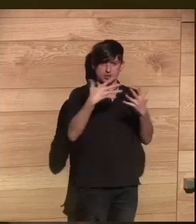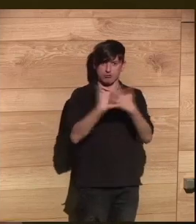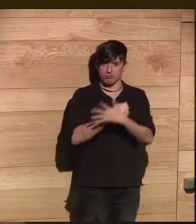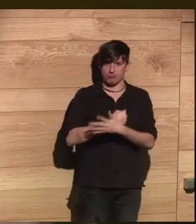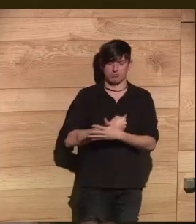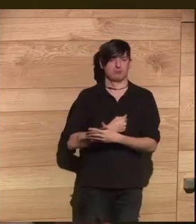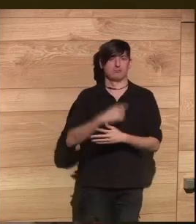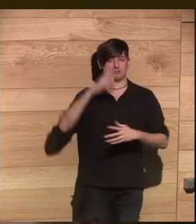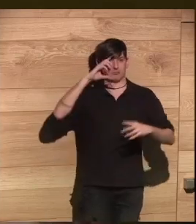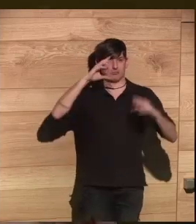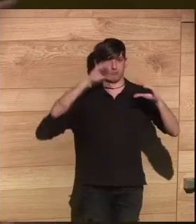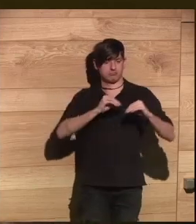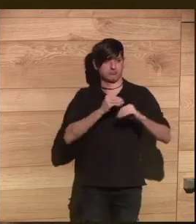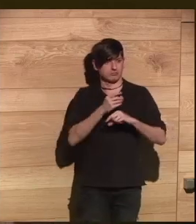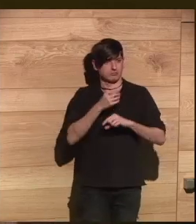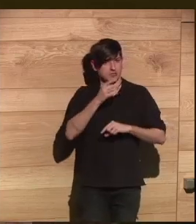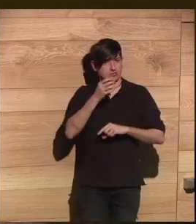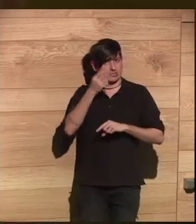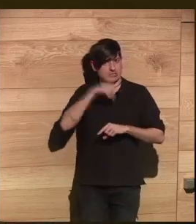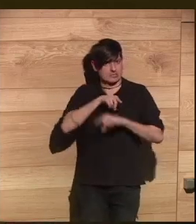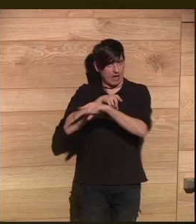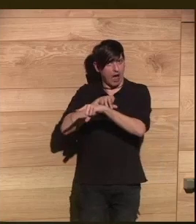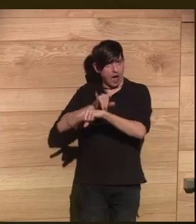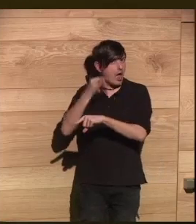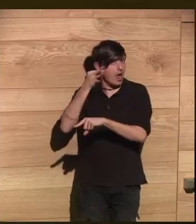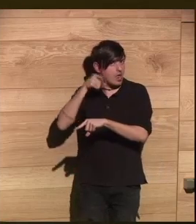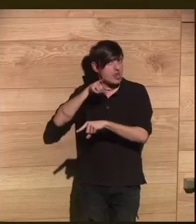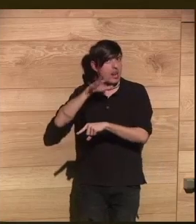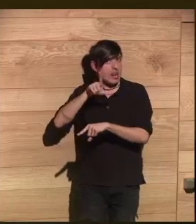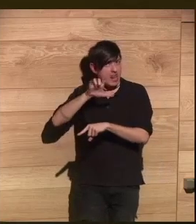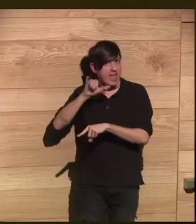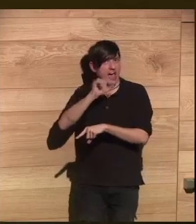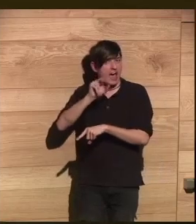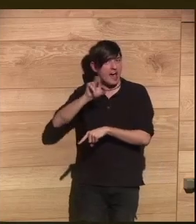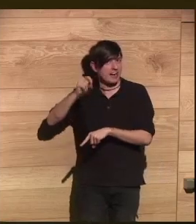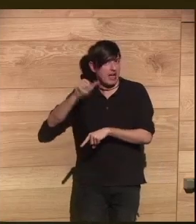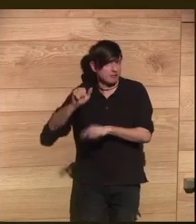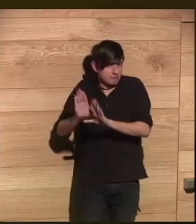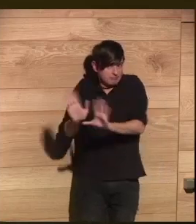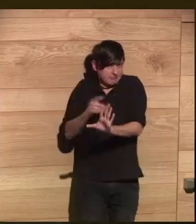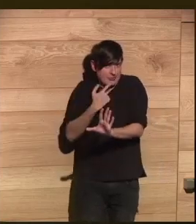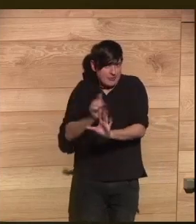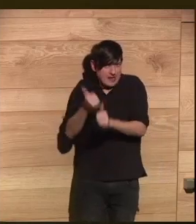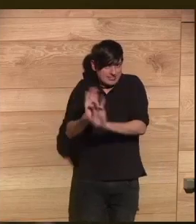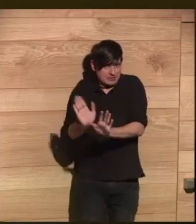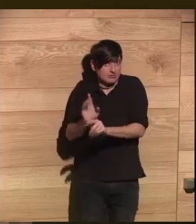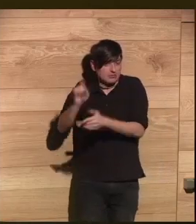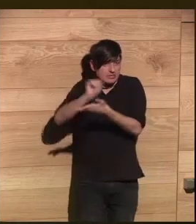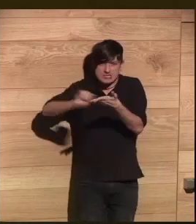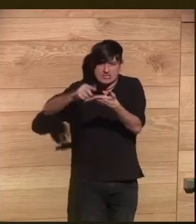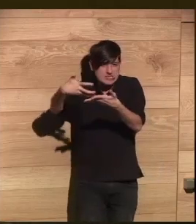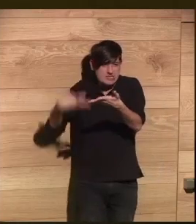espérate, sabíamos de la existencia de Lejárraga, que bueno, vamos a dejarlo ahí. Y que era la letrista